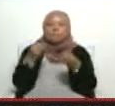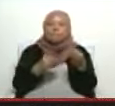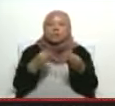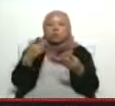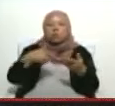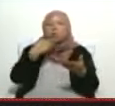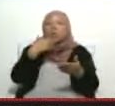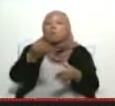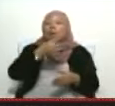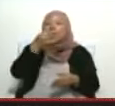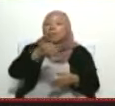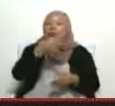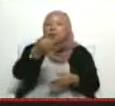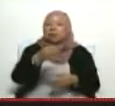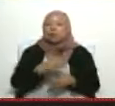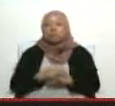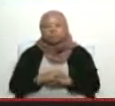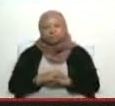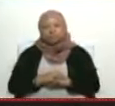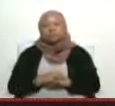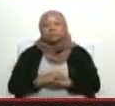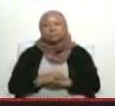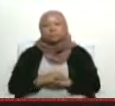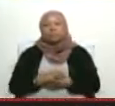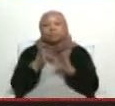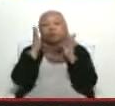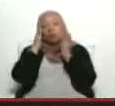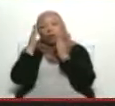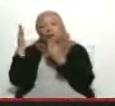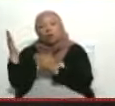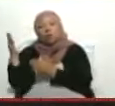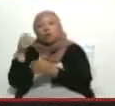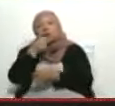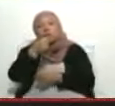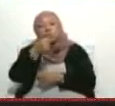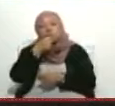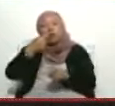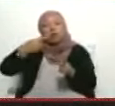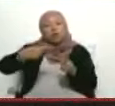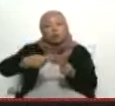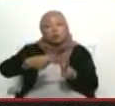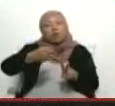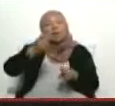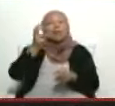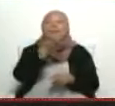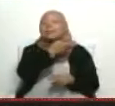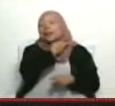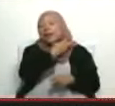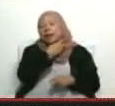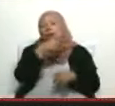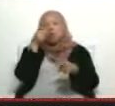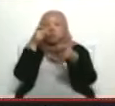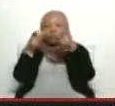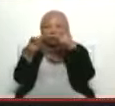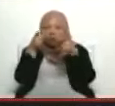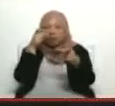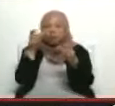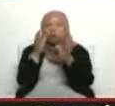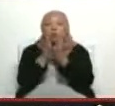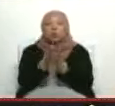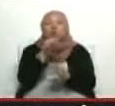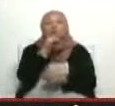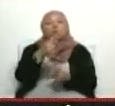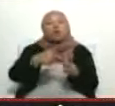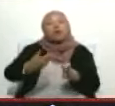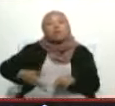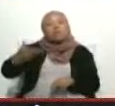Muy buenas tardes. Así es, escuchaban a esta hora declaraciones del fiscal general de la República, Ted William Saad, quien ofreció información